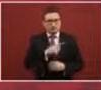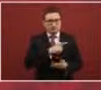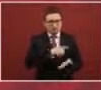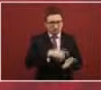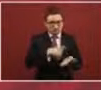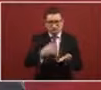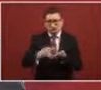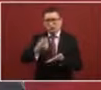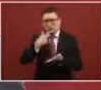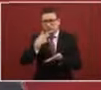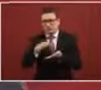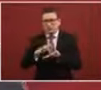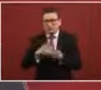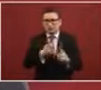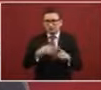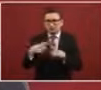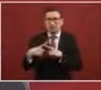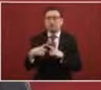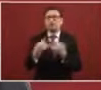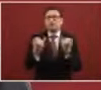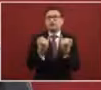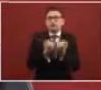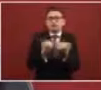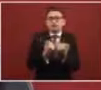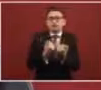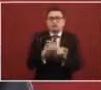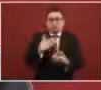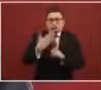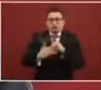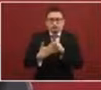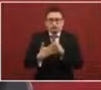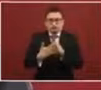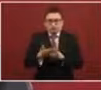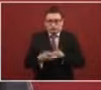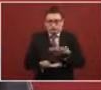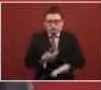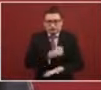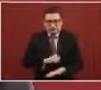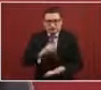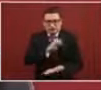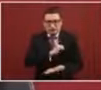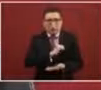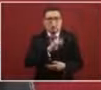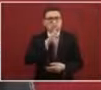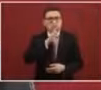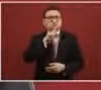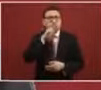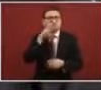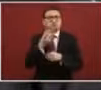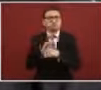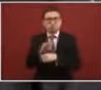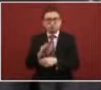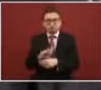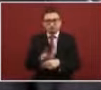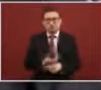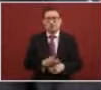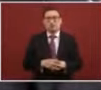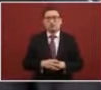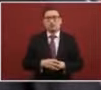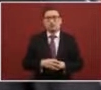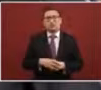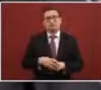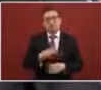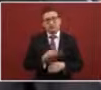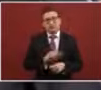medicamentos, el mejorar el servicio de salud pública, que está muy